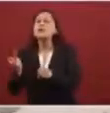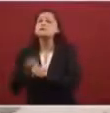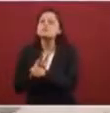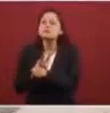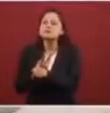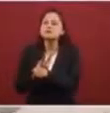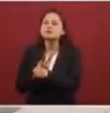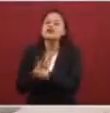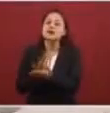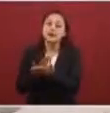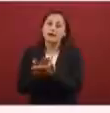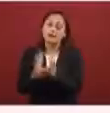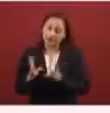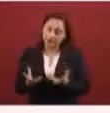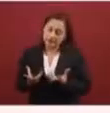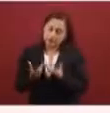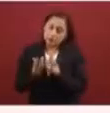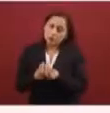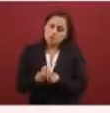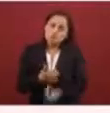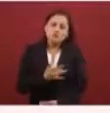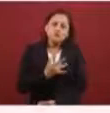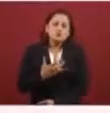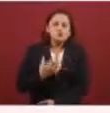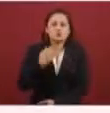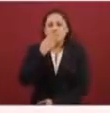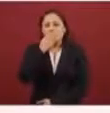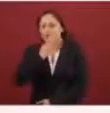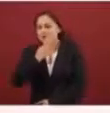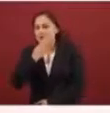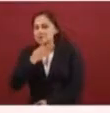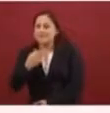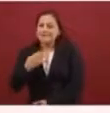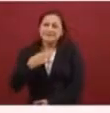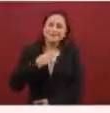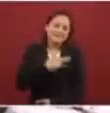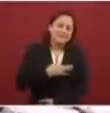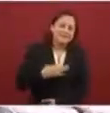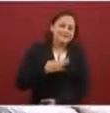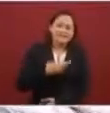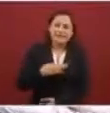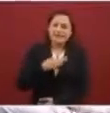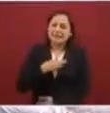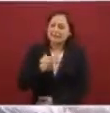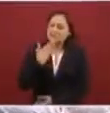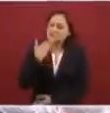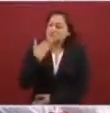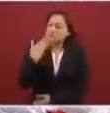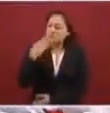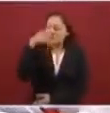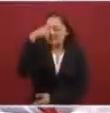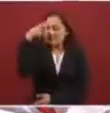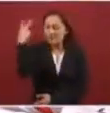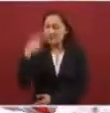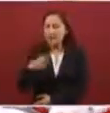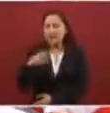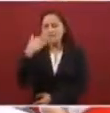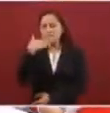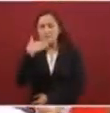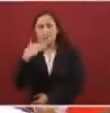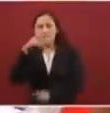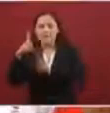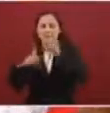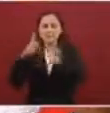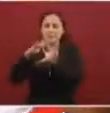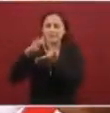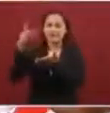juntos por el bien del deporte y por el bien de México. Muchas gracias.